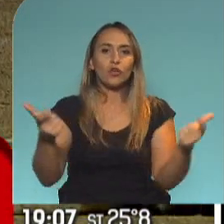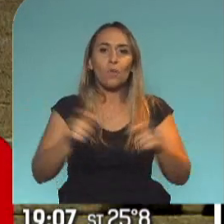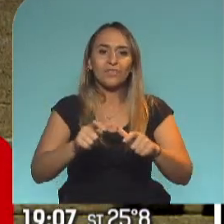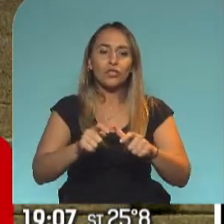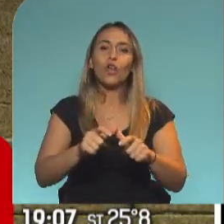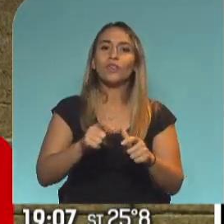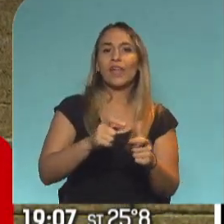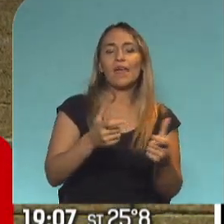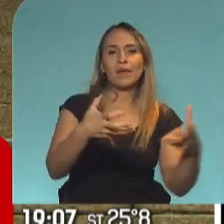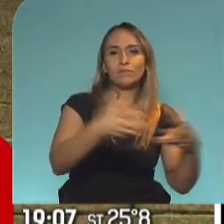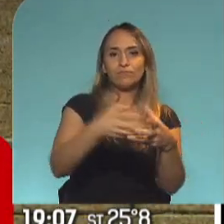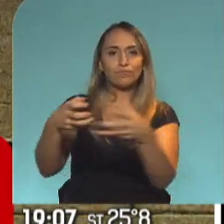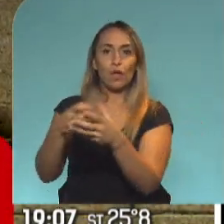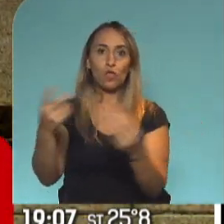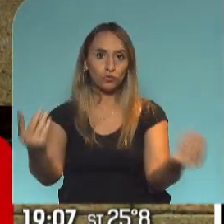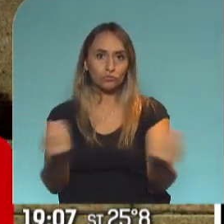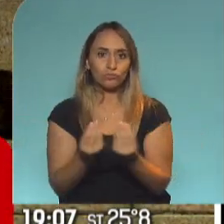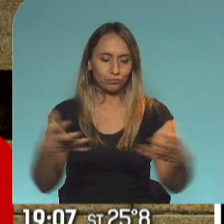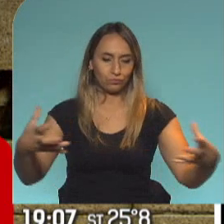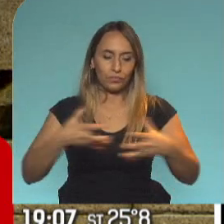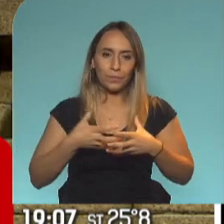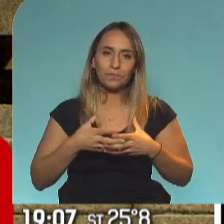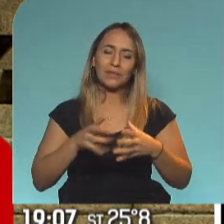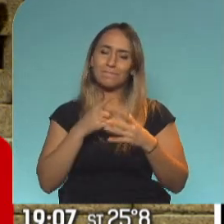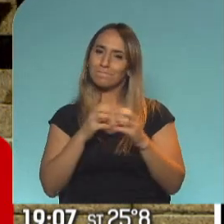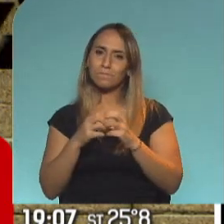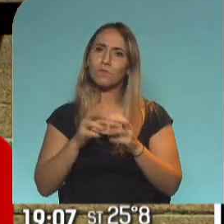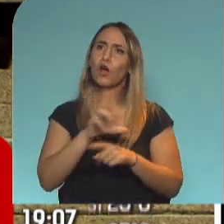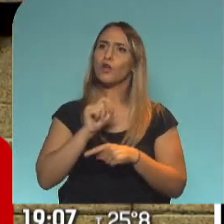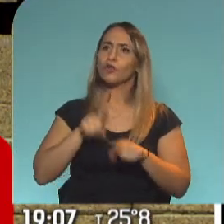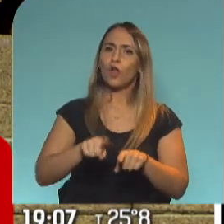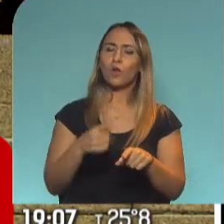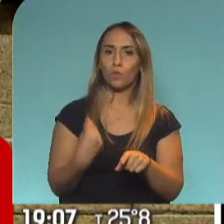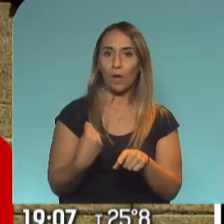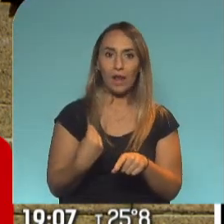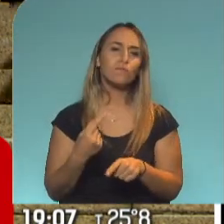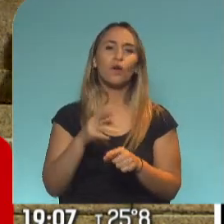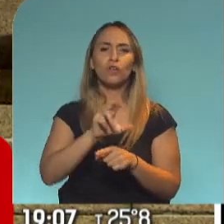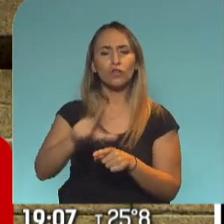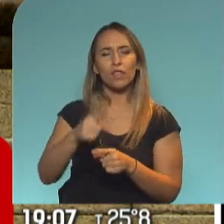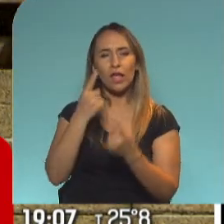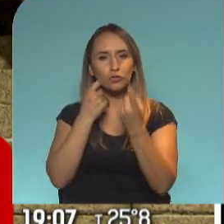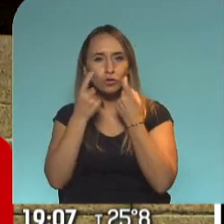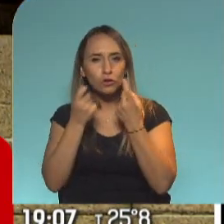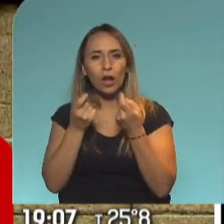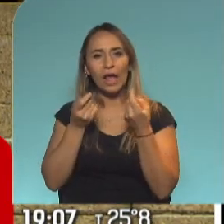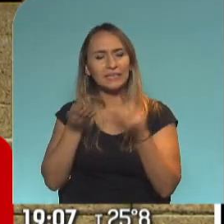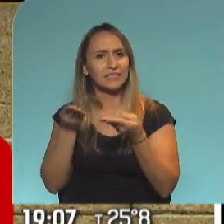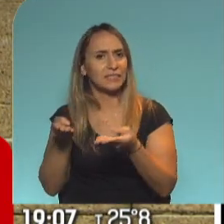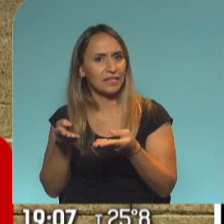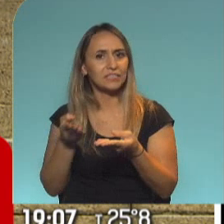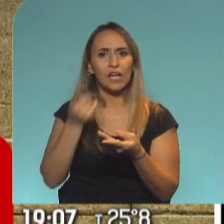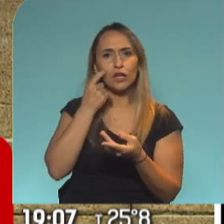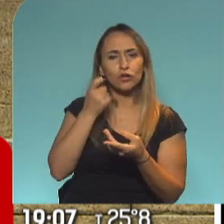¿Qué facultades va a tener? Bueno, eso es lo que está en discusión, porque ya se habla no tanto de control, sino de un rol evaluador, de un rol de asistencia, de un rol